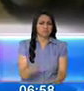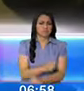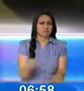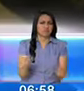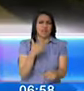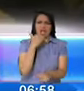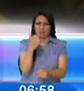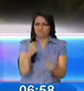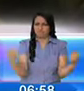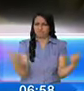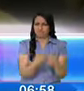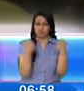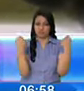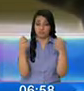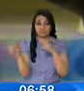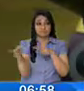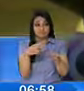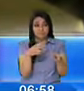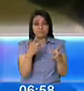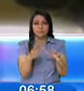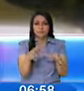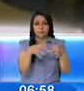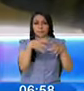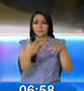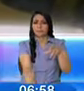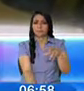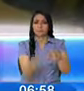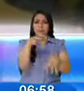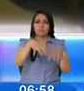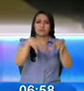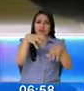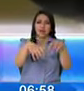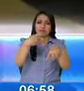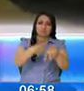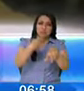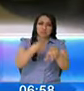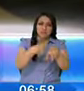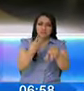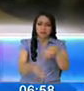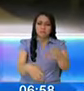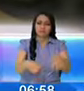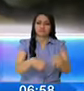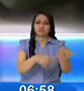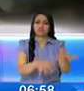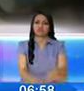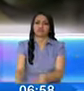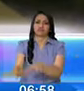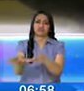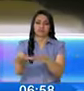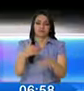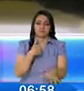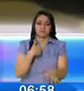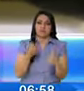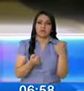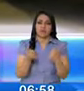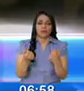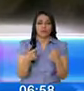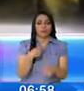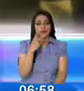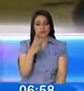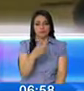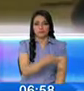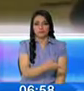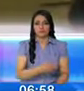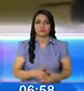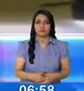Y cuando me di cuenta que las piedras ya me vinieron sobre mi vehículo y quedó la volqueta ahí como está.